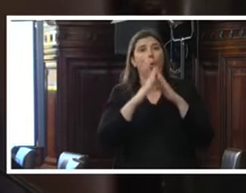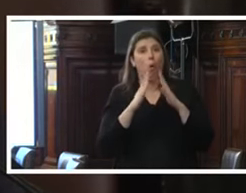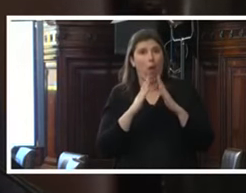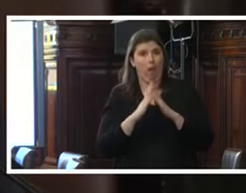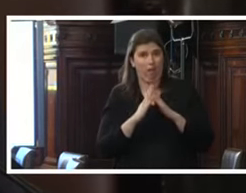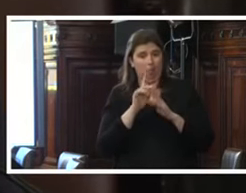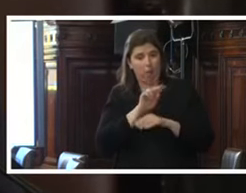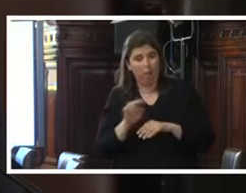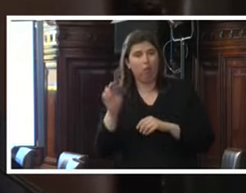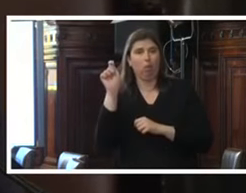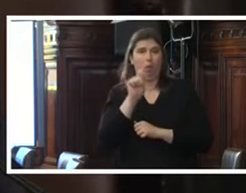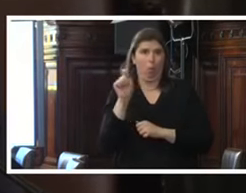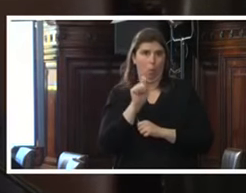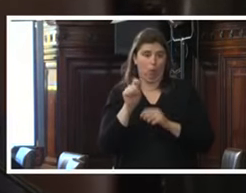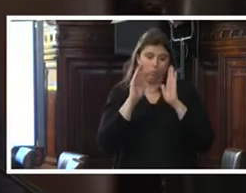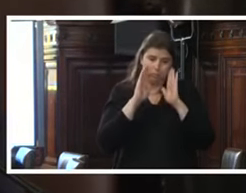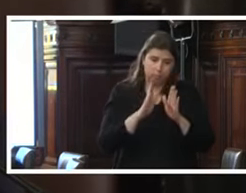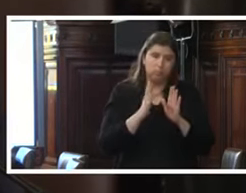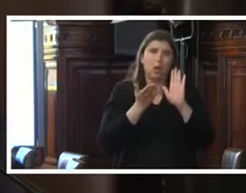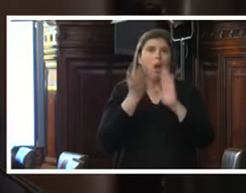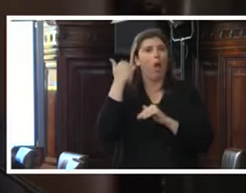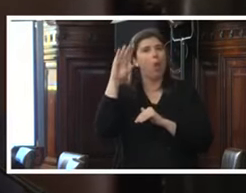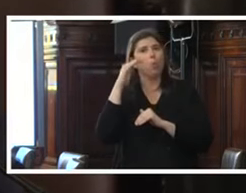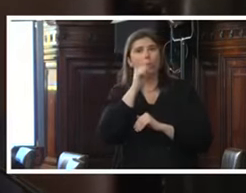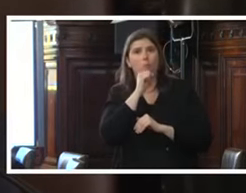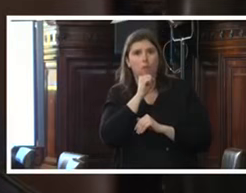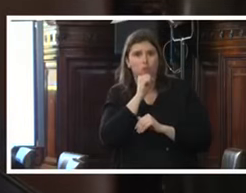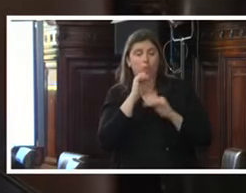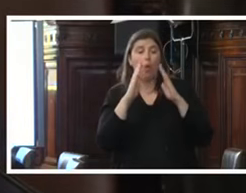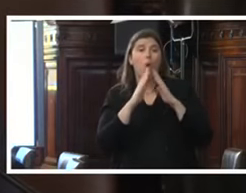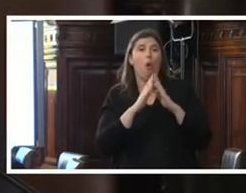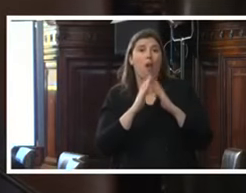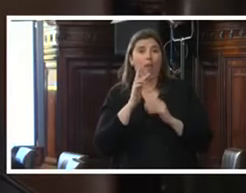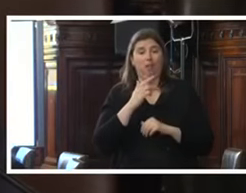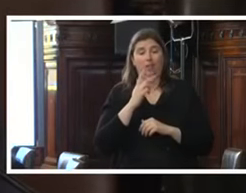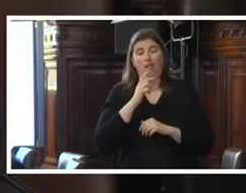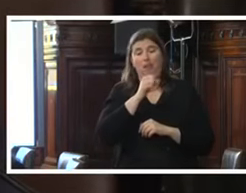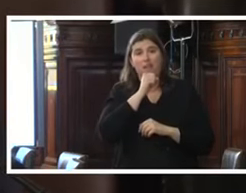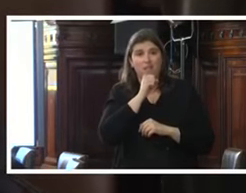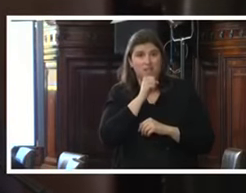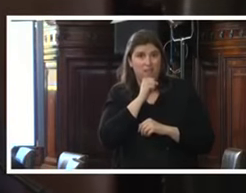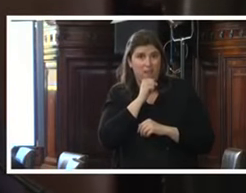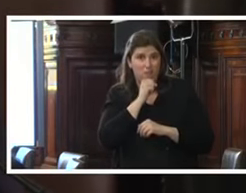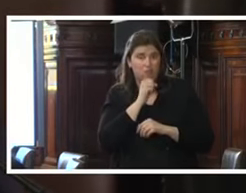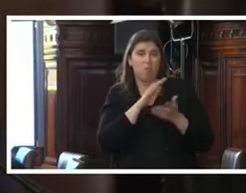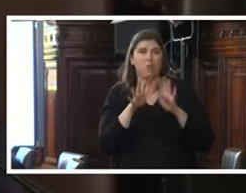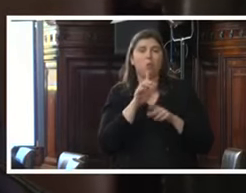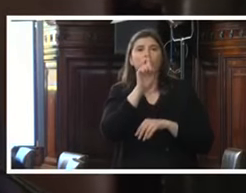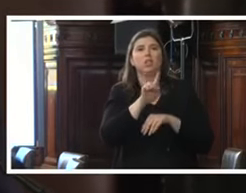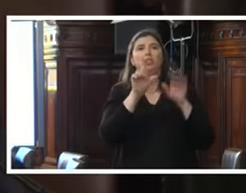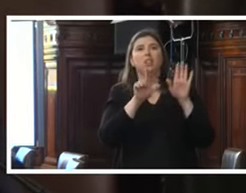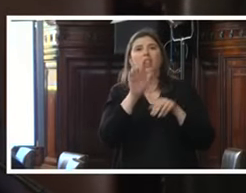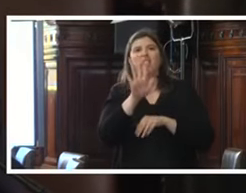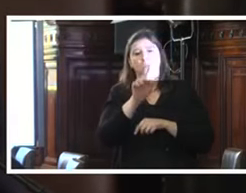público para atender a la población adulta mayor me refiero al hogar de ancianos ahora saldívar el cual cuenta con una población de alrededor de 175